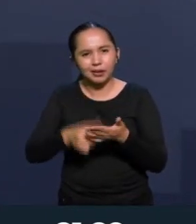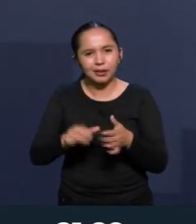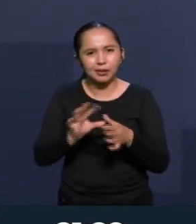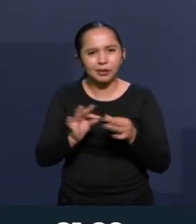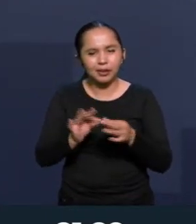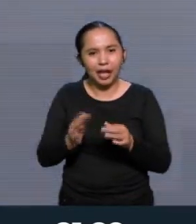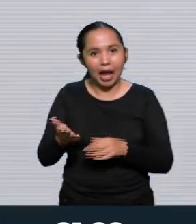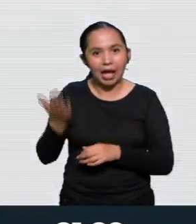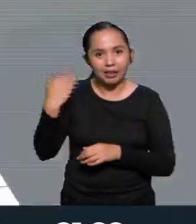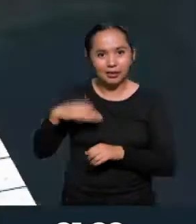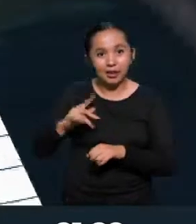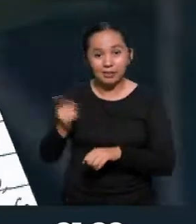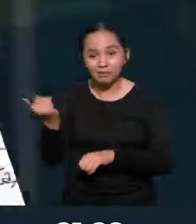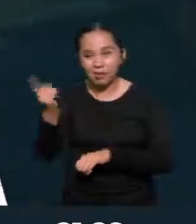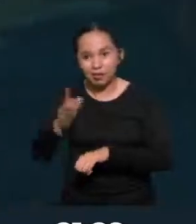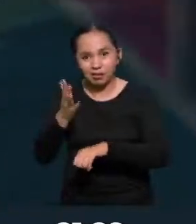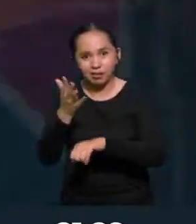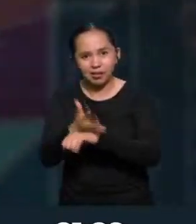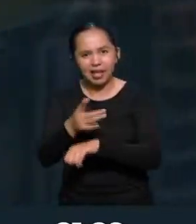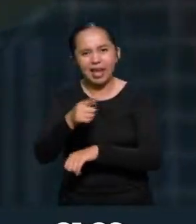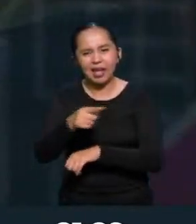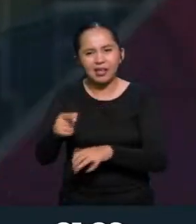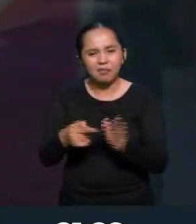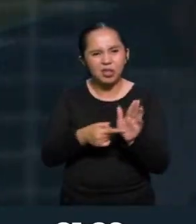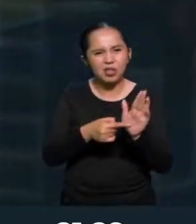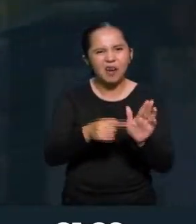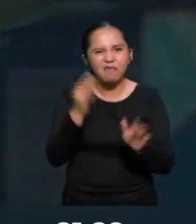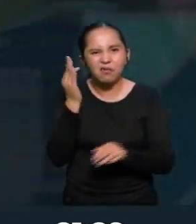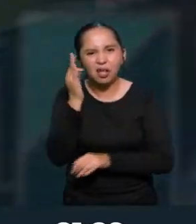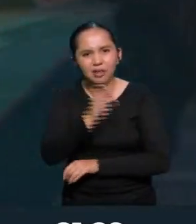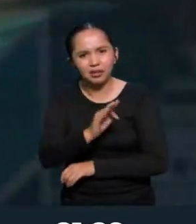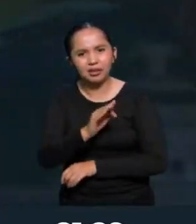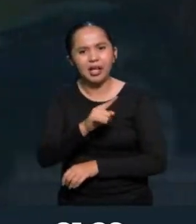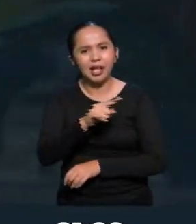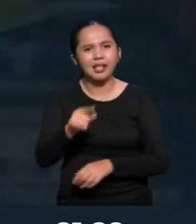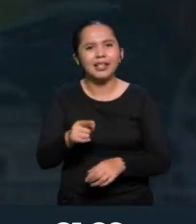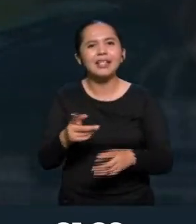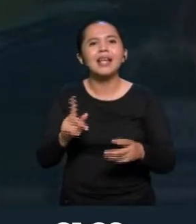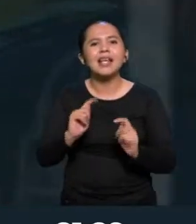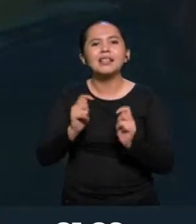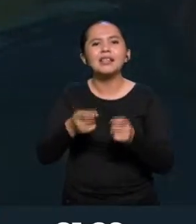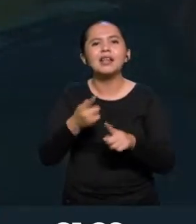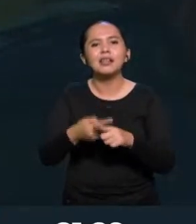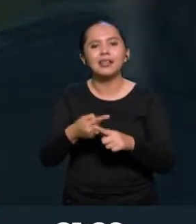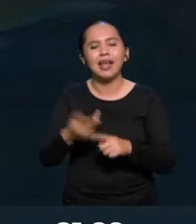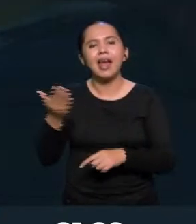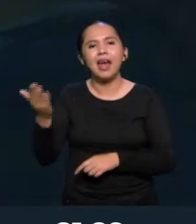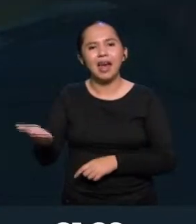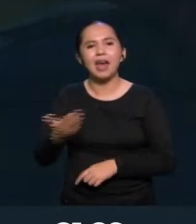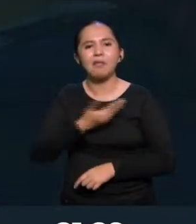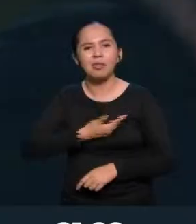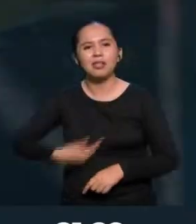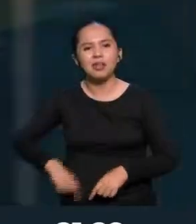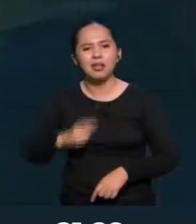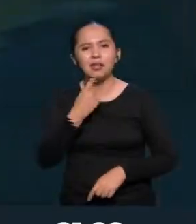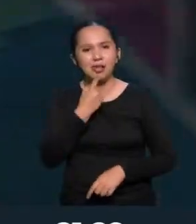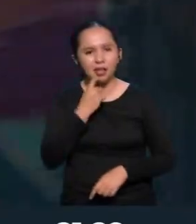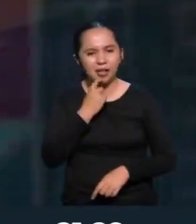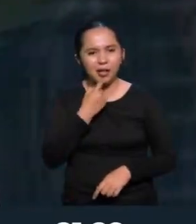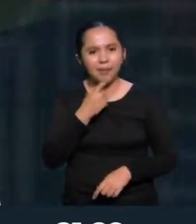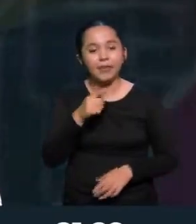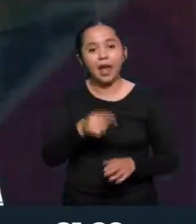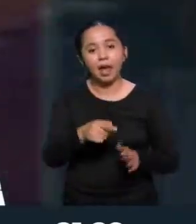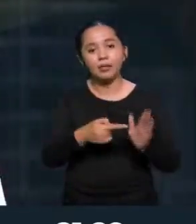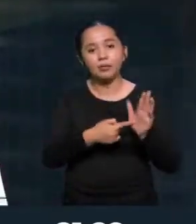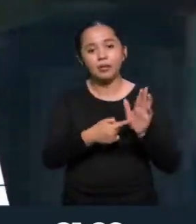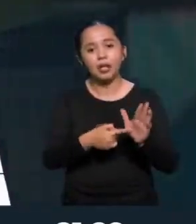condena el año pasado se basó en evidencias falsas, supuestamente proporcionadas por el gobierno del presidente López Obrador. En la carta señaló que